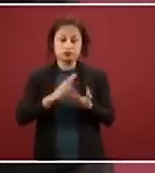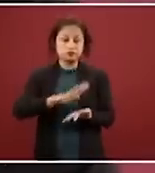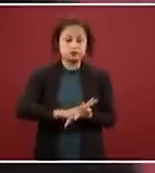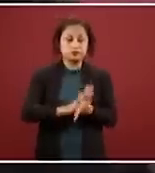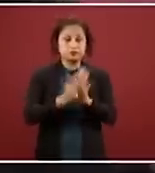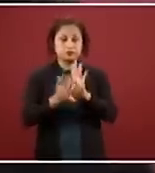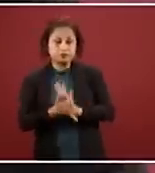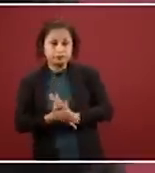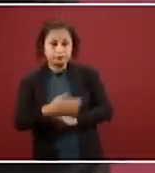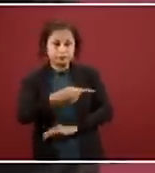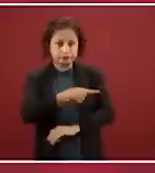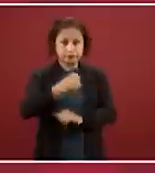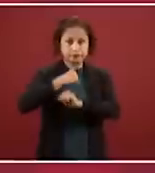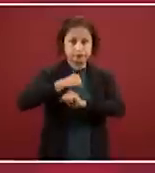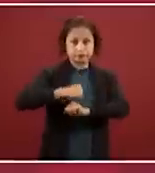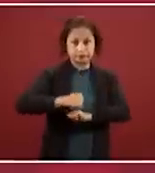entre delincuencia y autoridades.